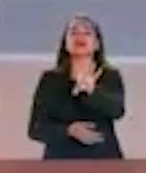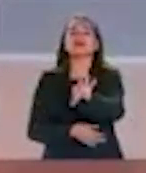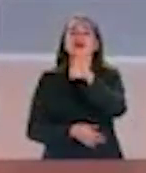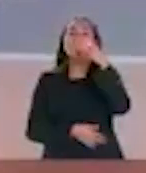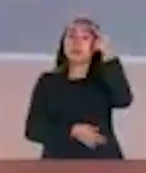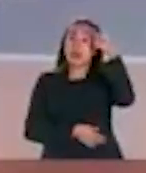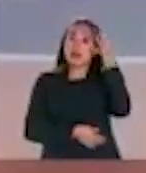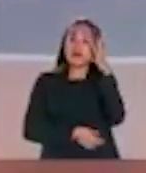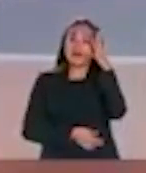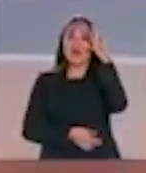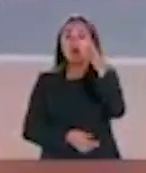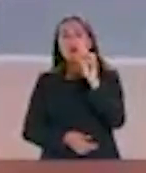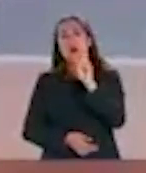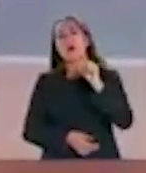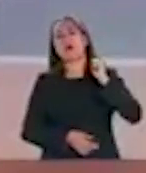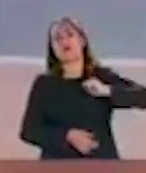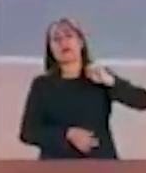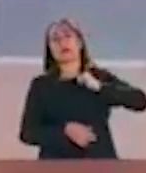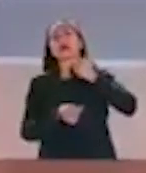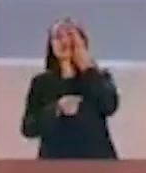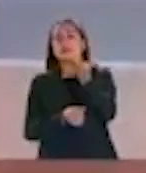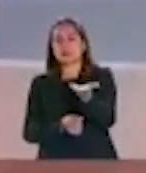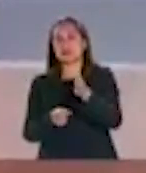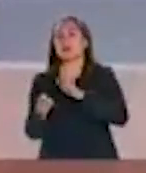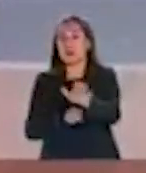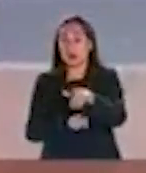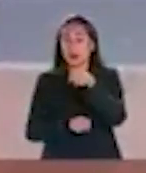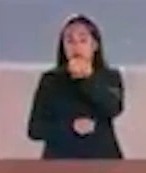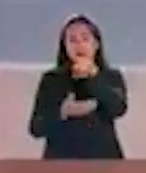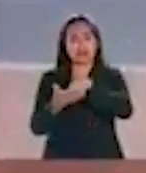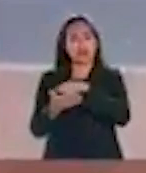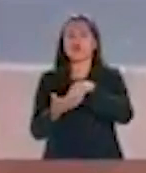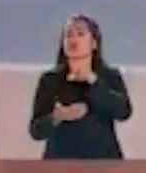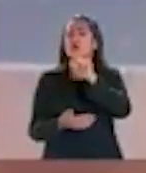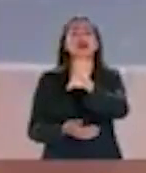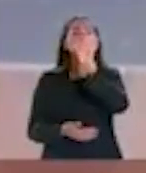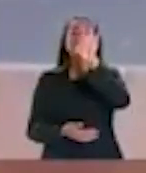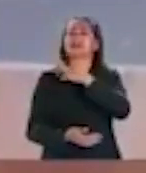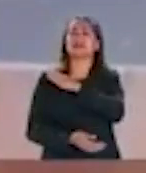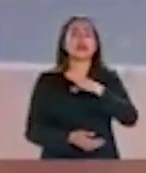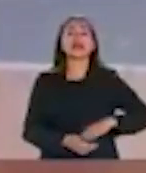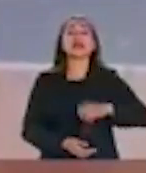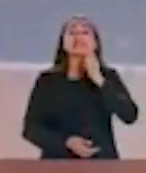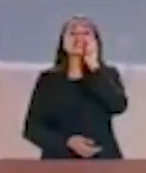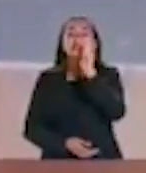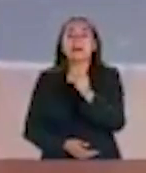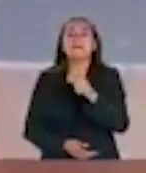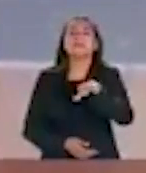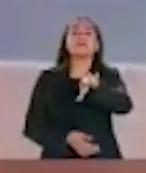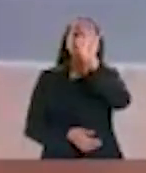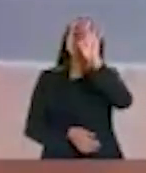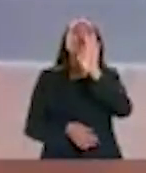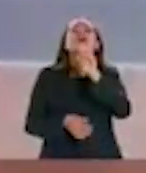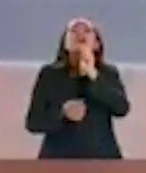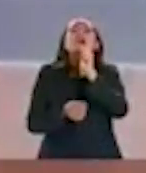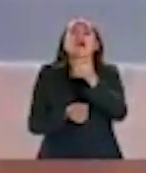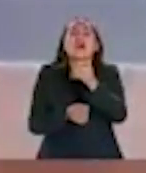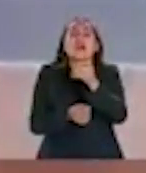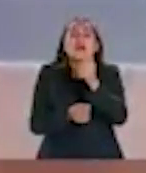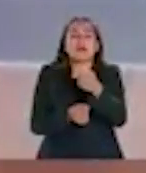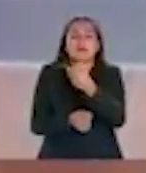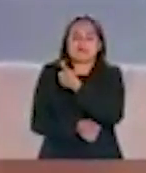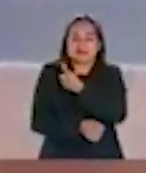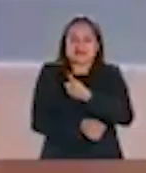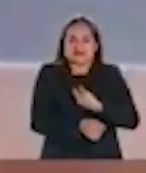pasás y en esta elección no vamos a escoger un candidato vamos a escoger a un presidente y dentro de las cuatro alternativas